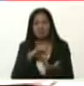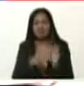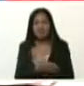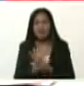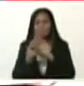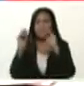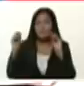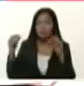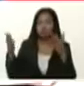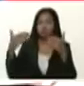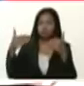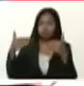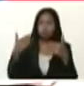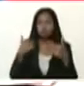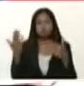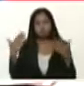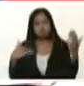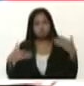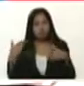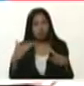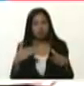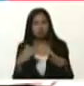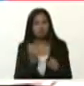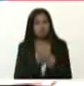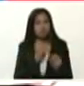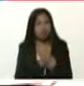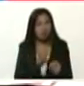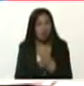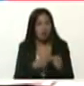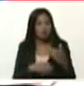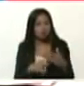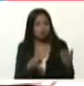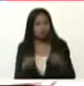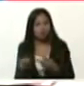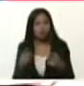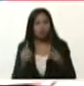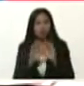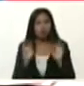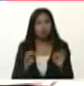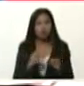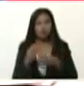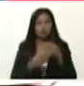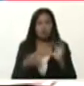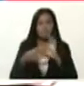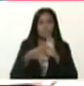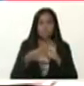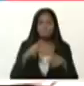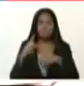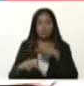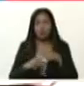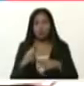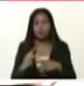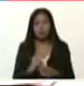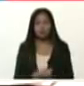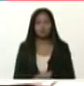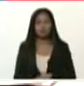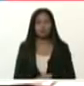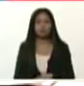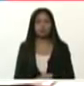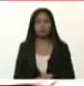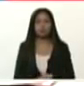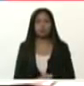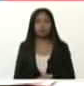llamarlo, llámenlo, a trabajar, a hacer una alianza productiva,